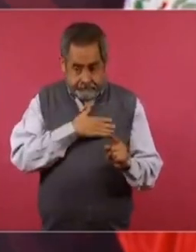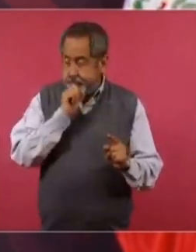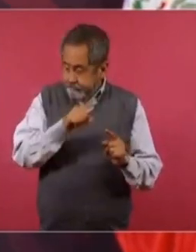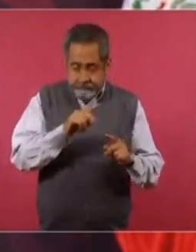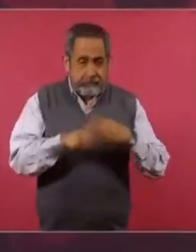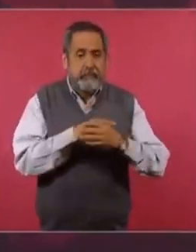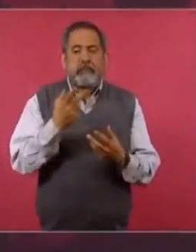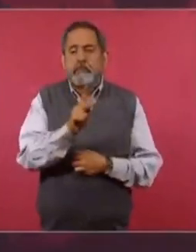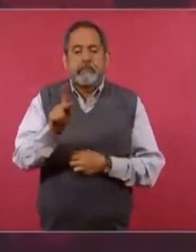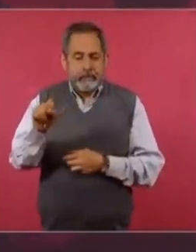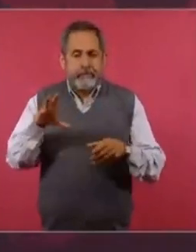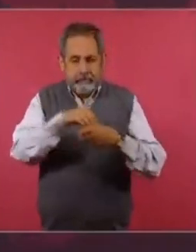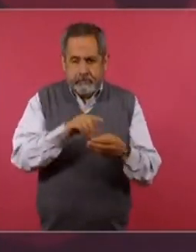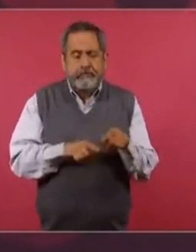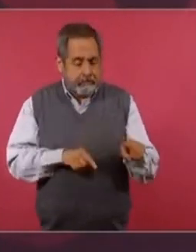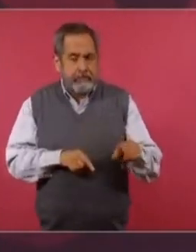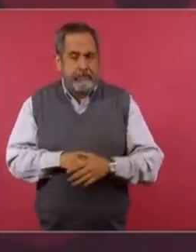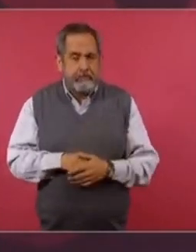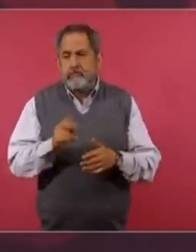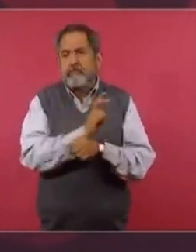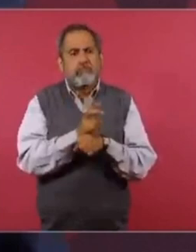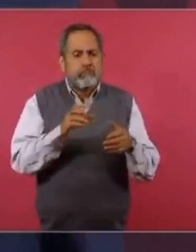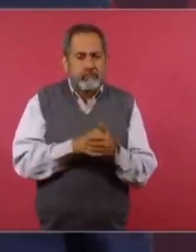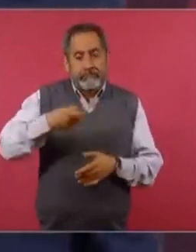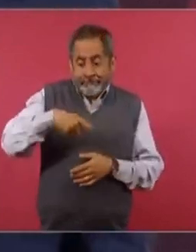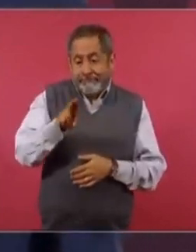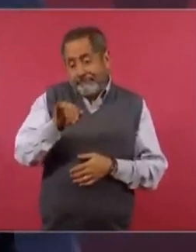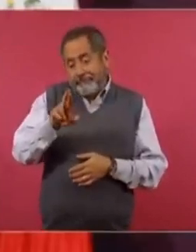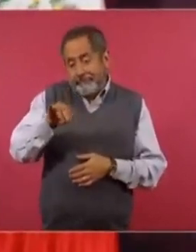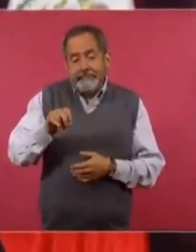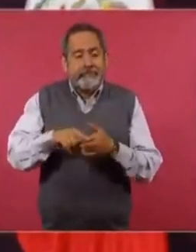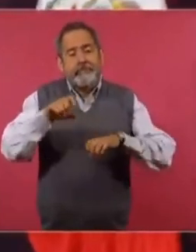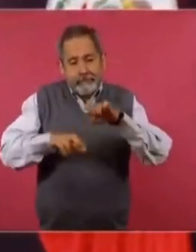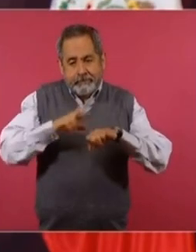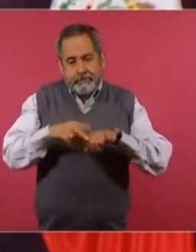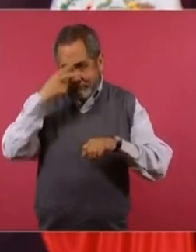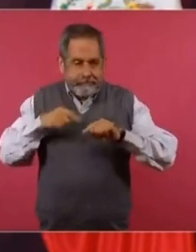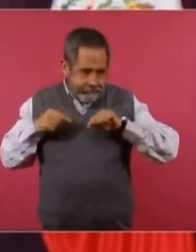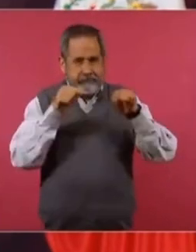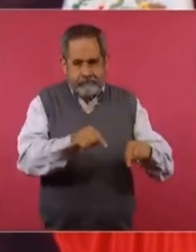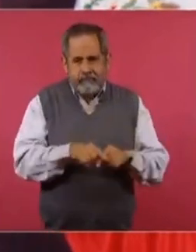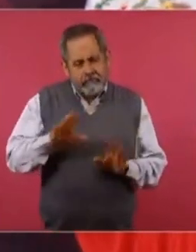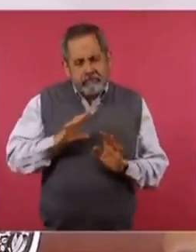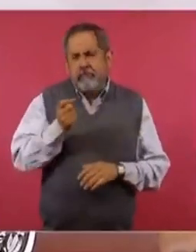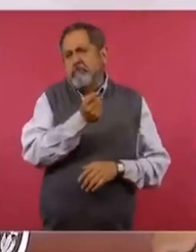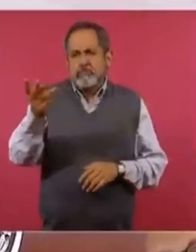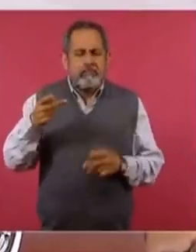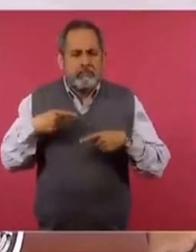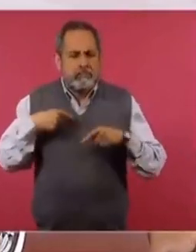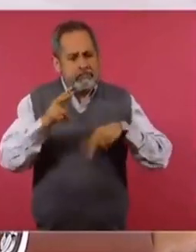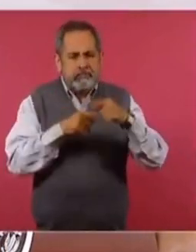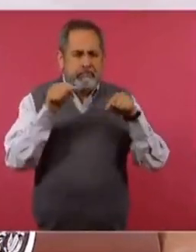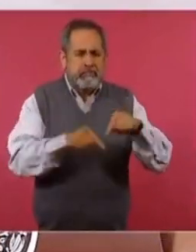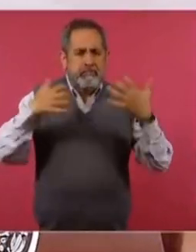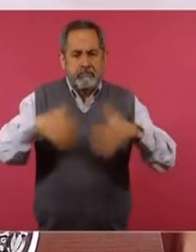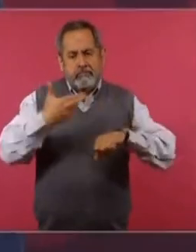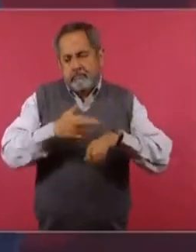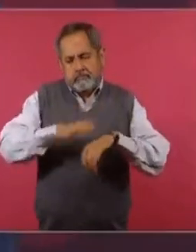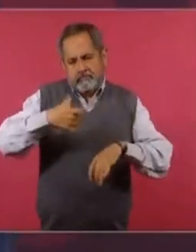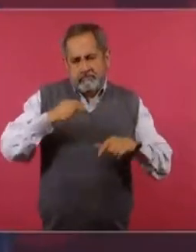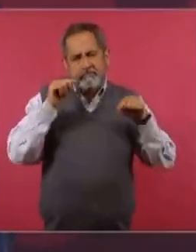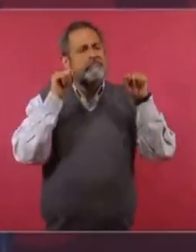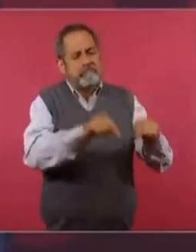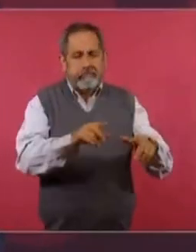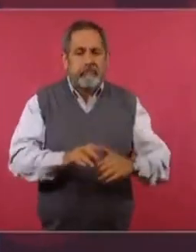España, del Partido Popular, e invitó a Quirino como embajador de México y a otros empresarios